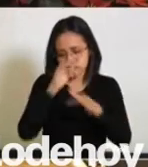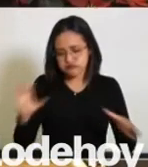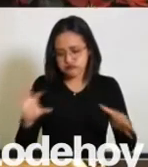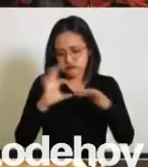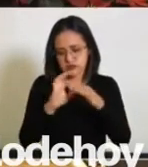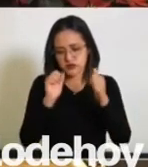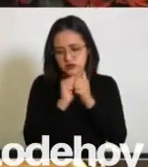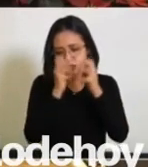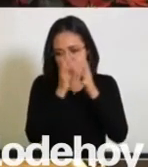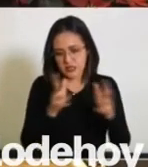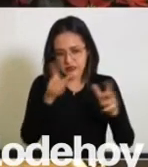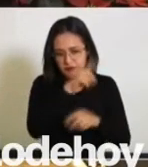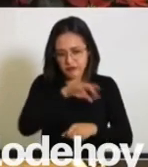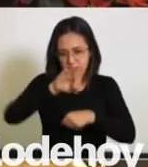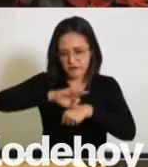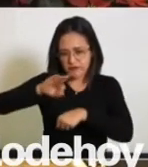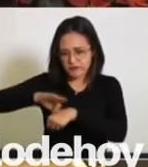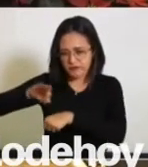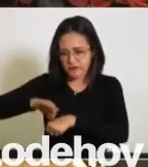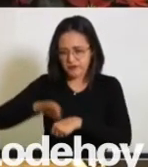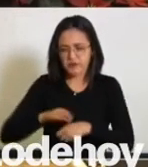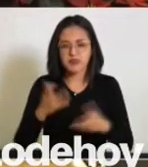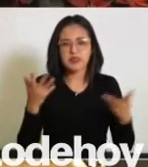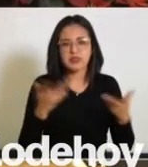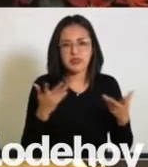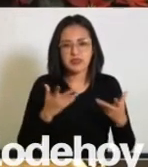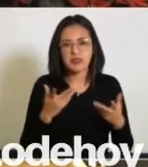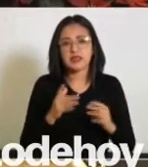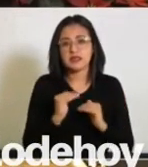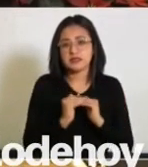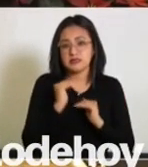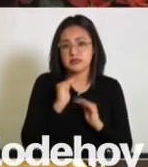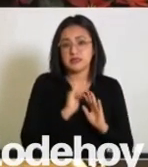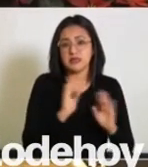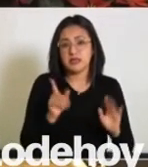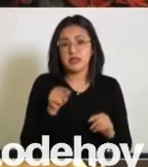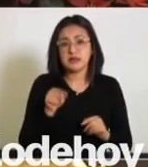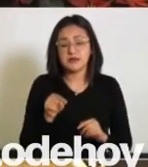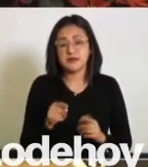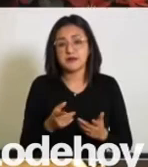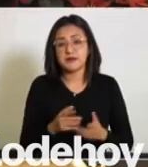con las grandes farmacéuticas que han alcanzado